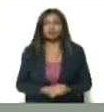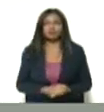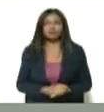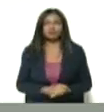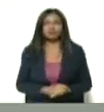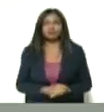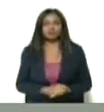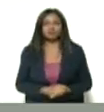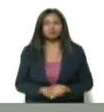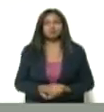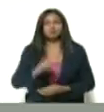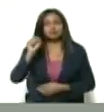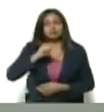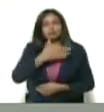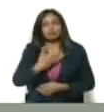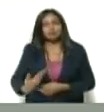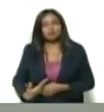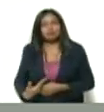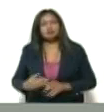Sí, presidente, justamente